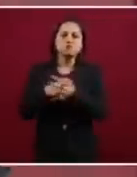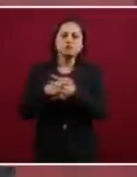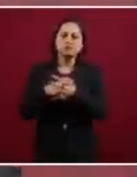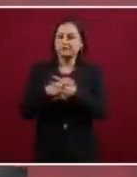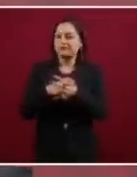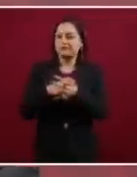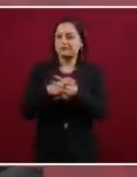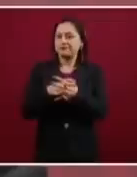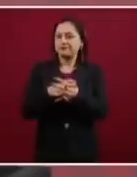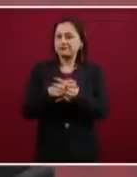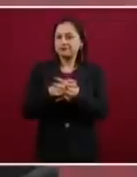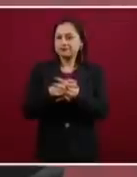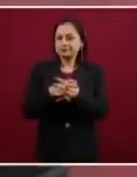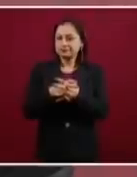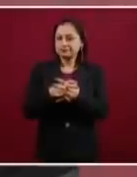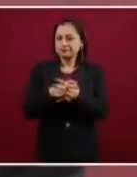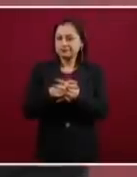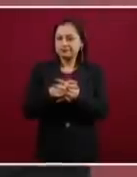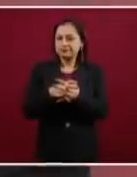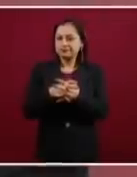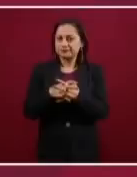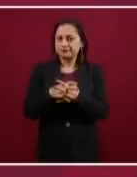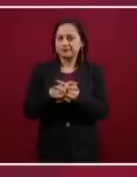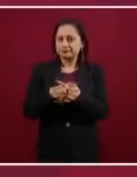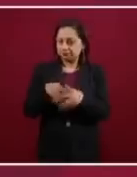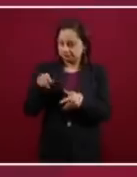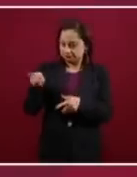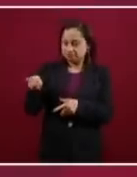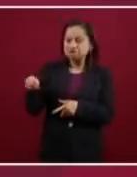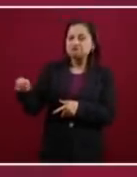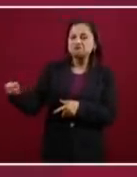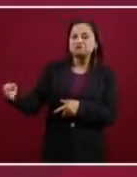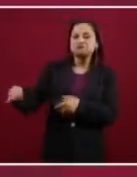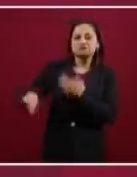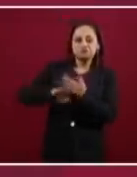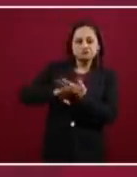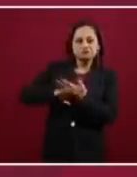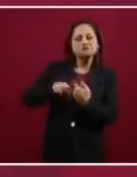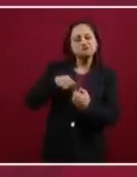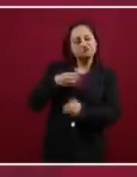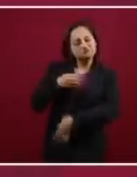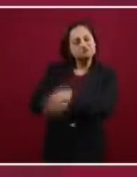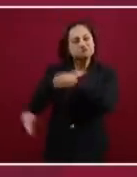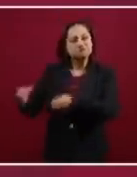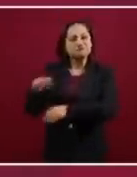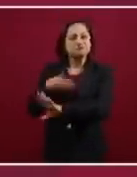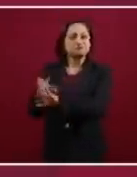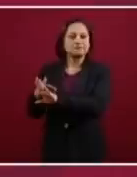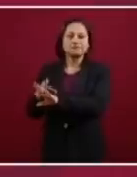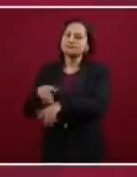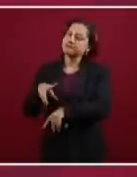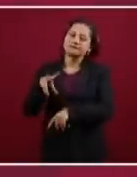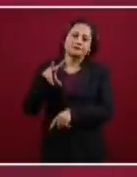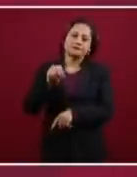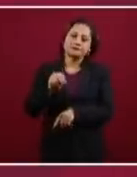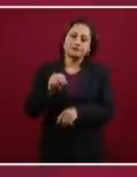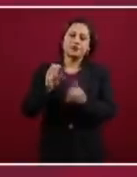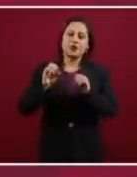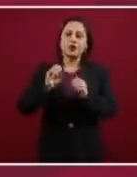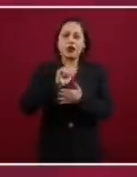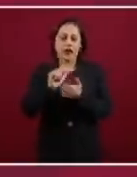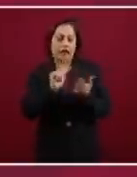este y el que la hace la paga y la ley es la